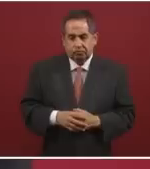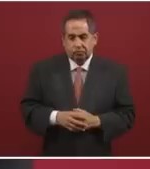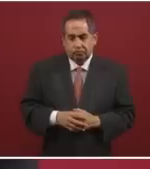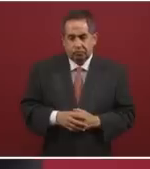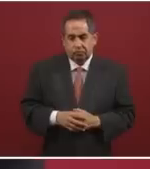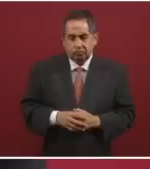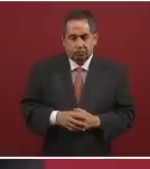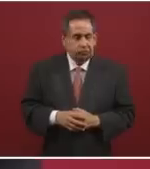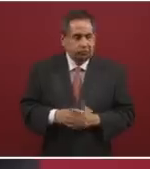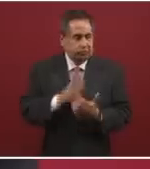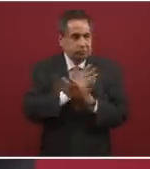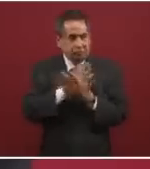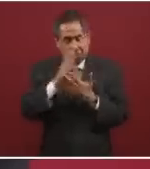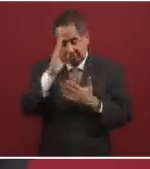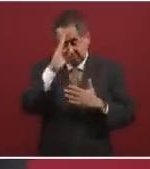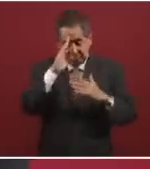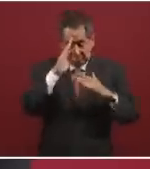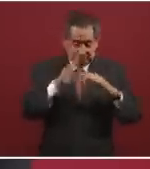colmado de